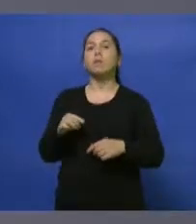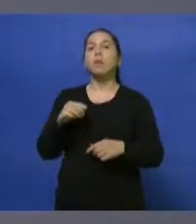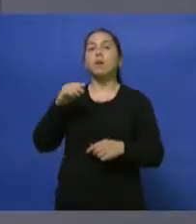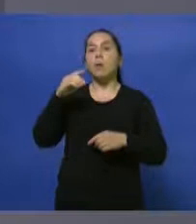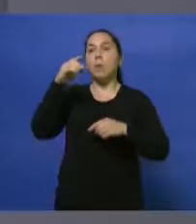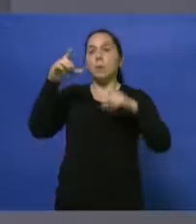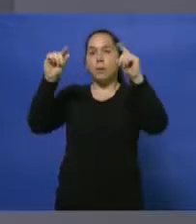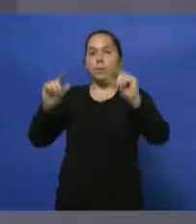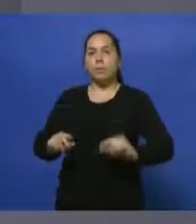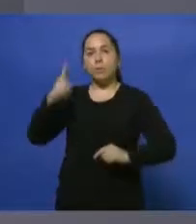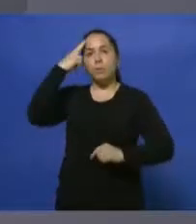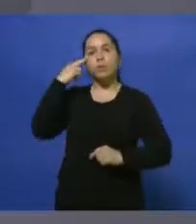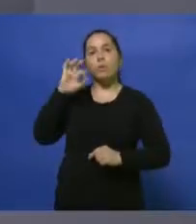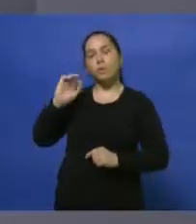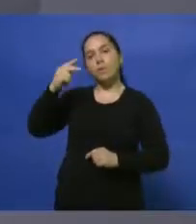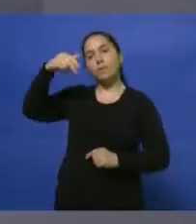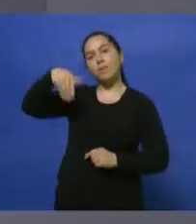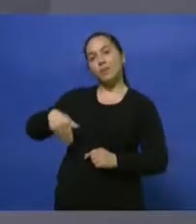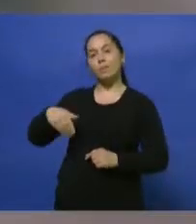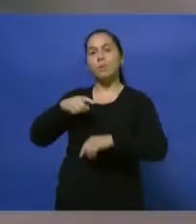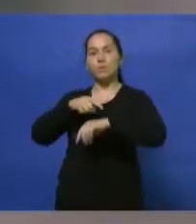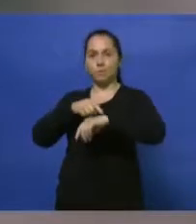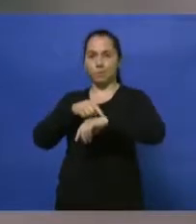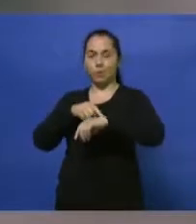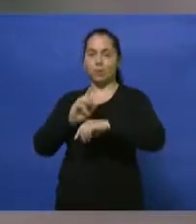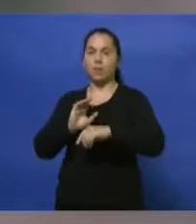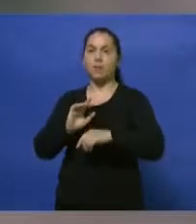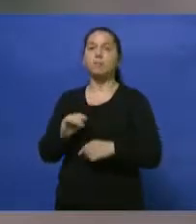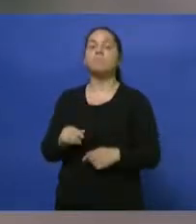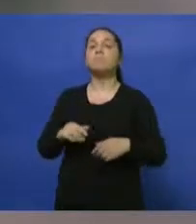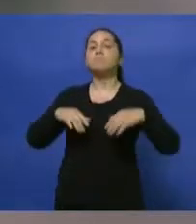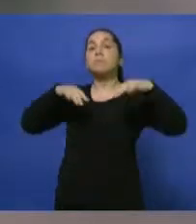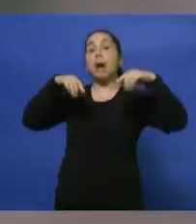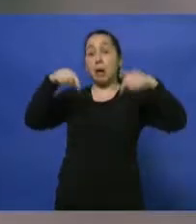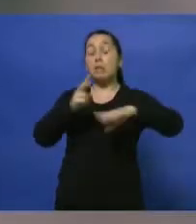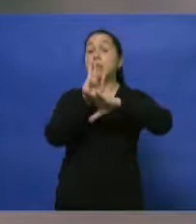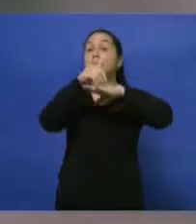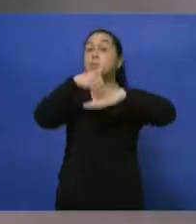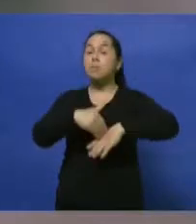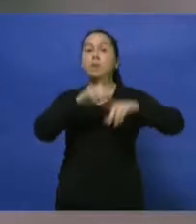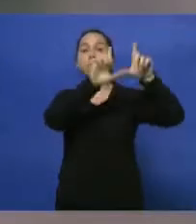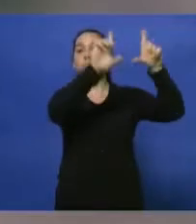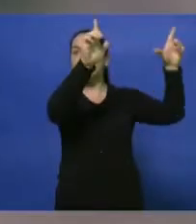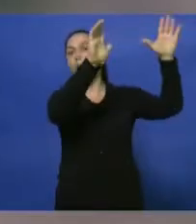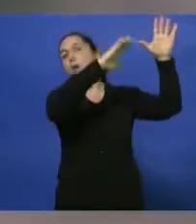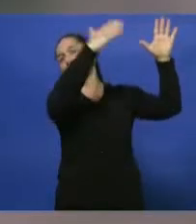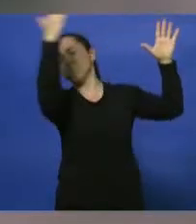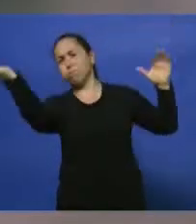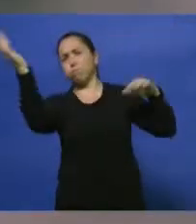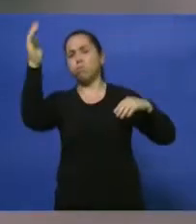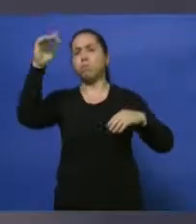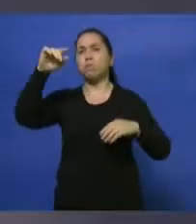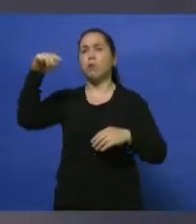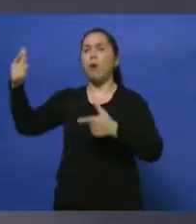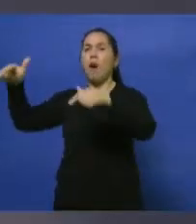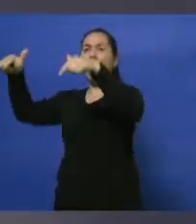hora. Ahora vemos fotografías de los lugares. Caída, ¿qué pasó en Villa María? Caída de carteles, algunos árboles chicos,